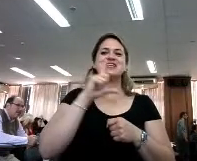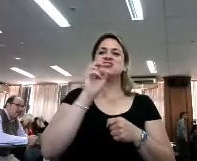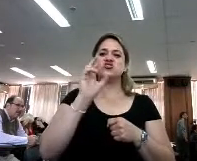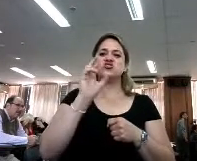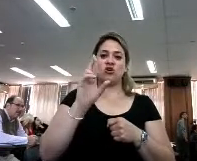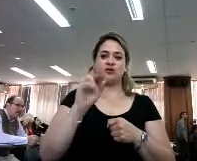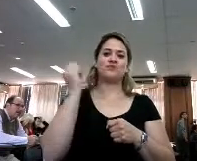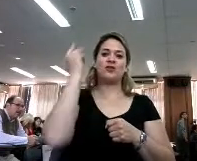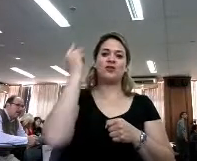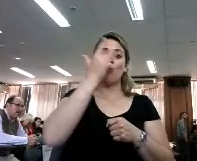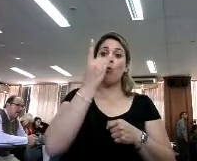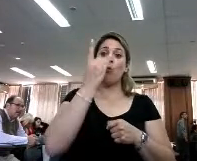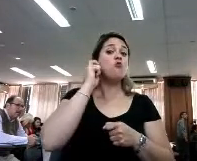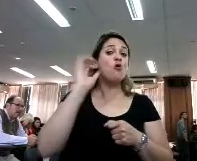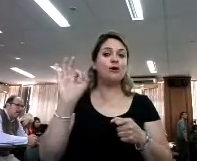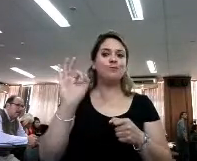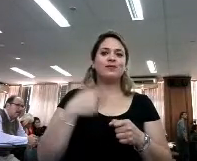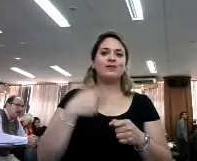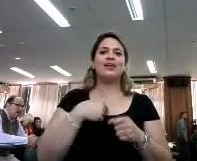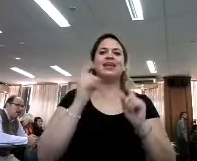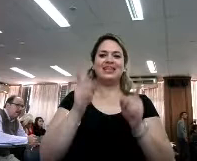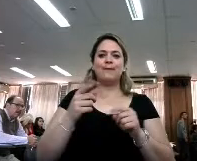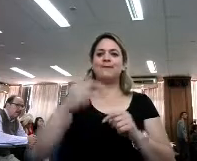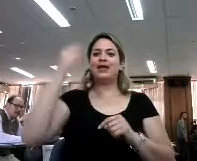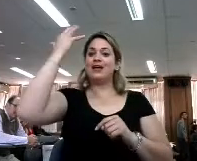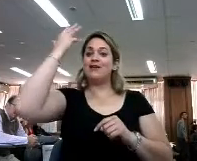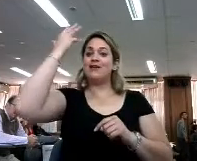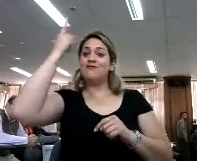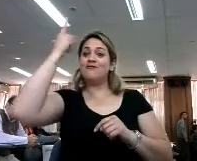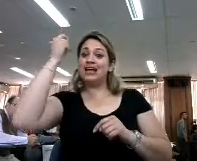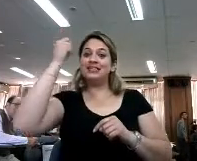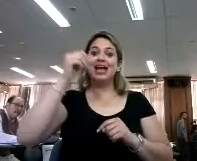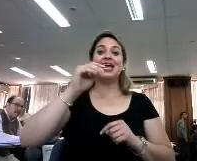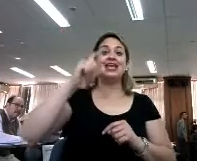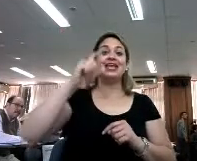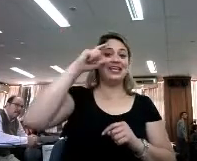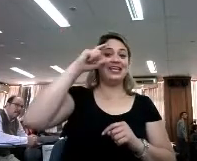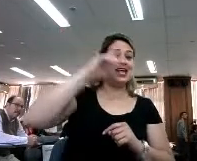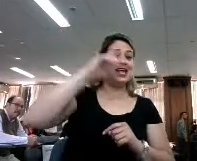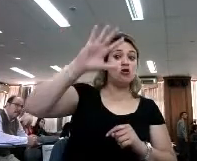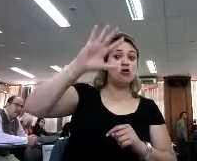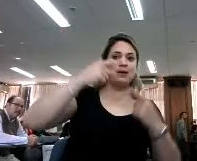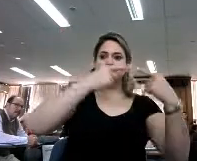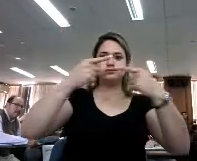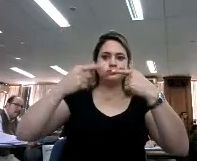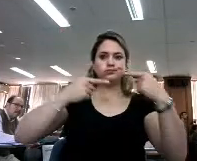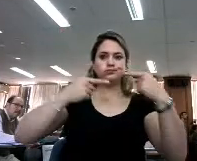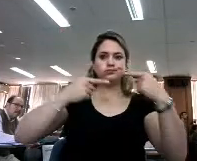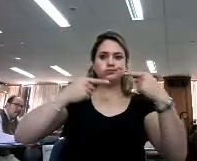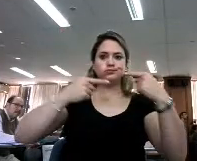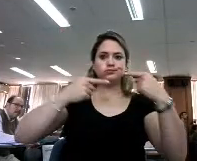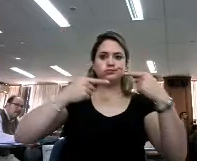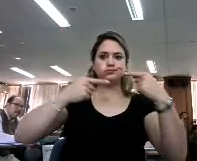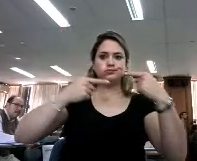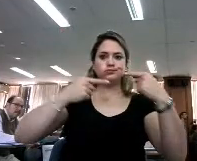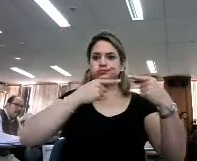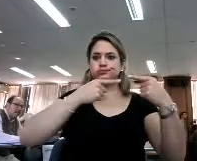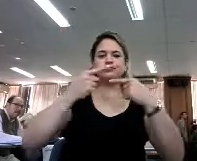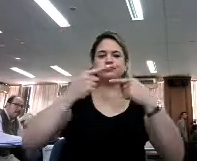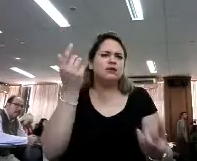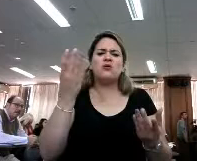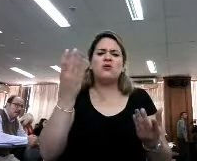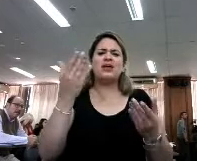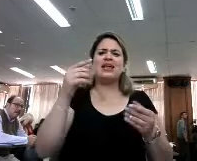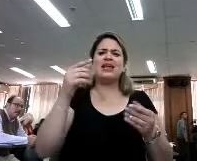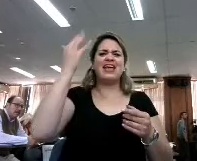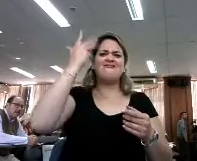en algún ejercicio entre Francia y esa Europa de esas épocas, se empezaron a preguntar, ¿y por qué no llevan sus obras por fuera